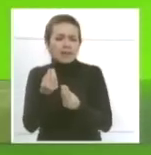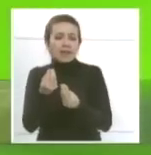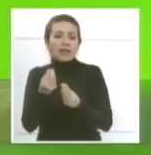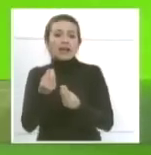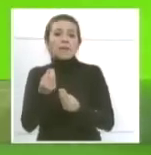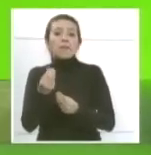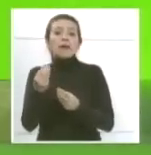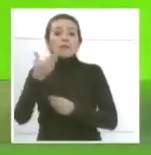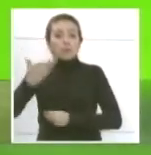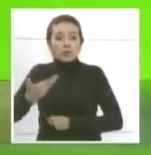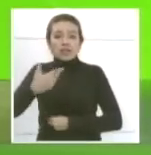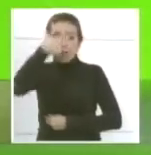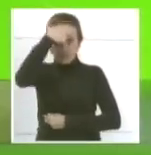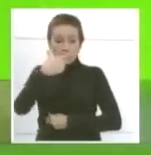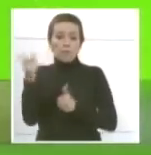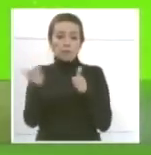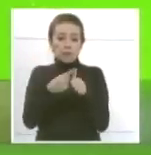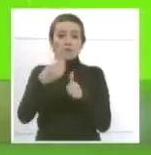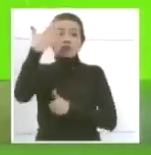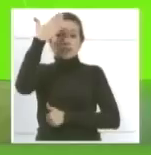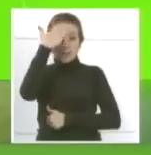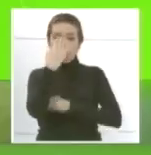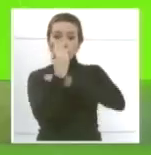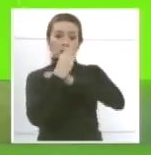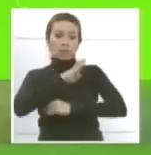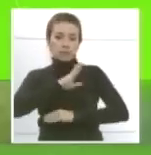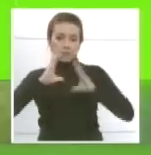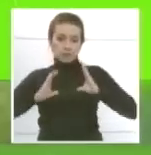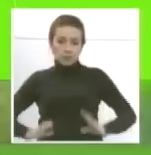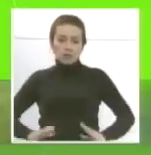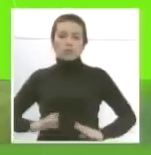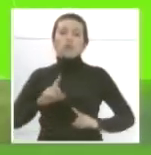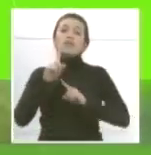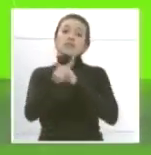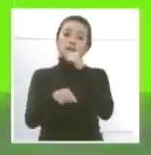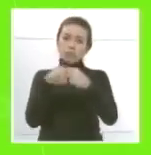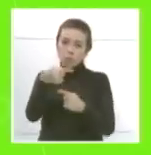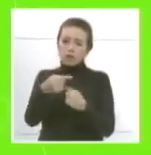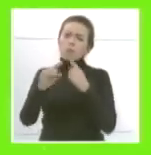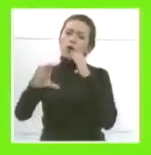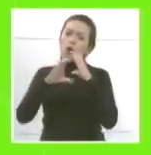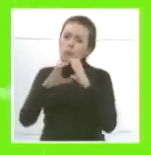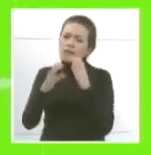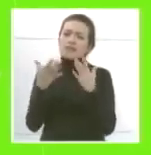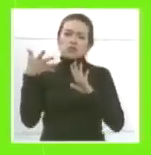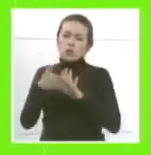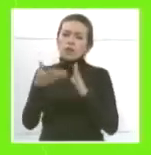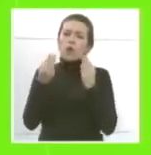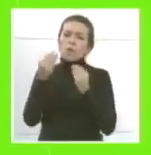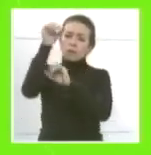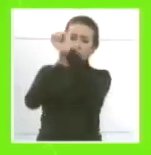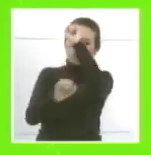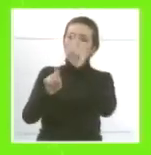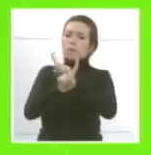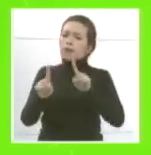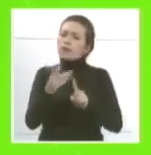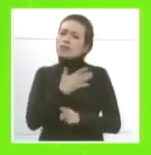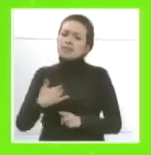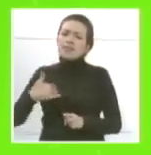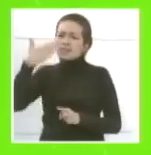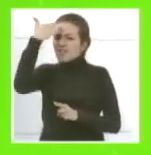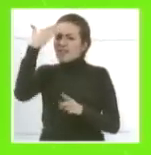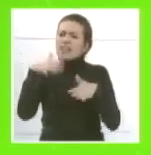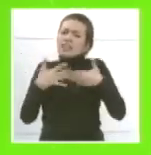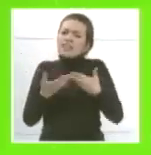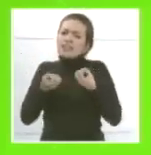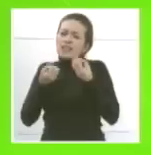buena higiene de columna. Y de esa prevención vamos a estar hablando más adelante, pero quisiera saber cuál es el tratamiento para la